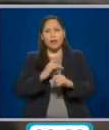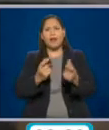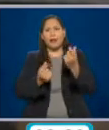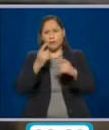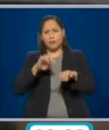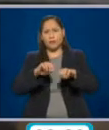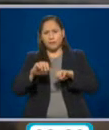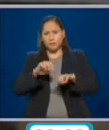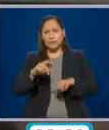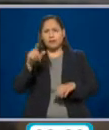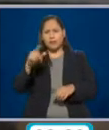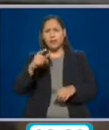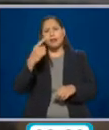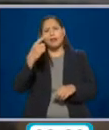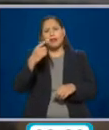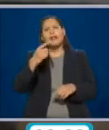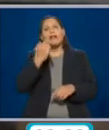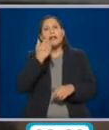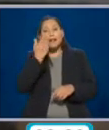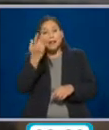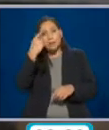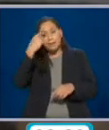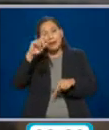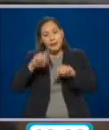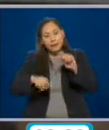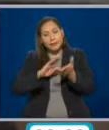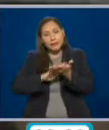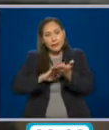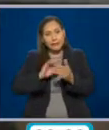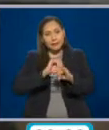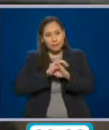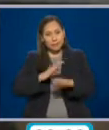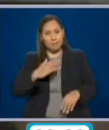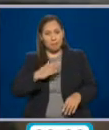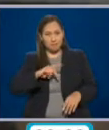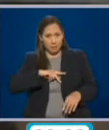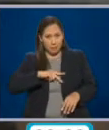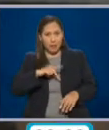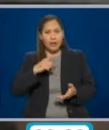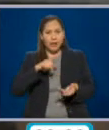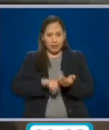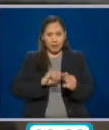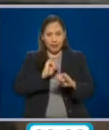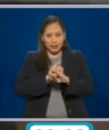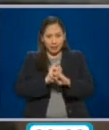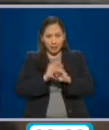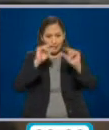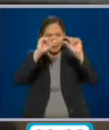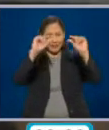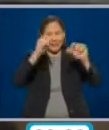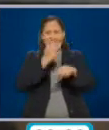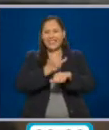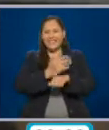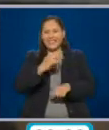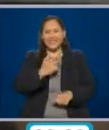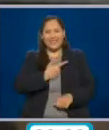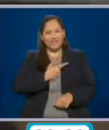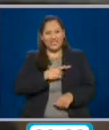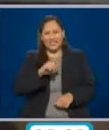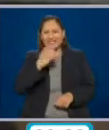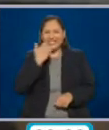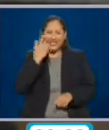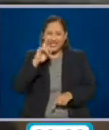a ofrecerte los servicios para borrar alguna información tuya en Internet que te resulta inconveniente, que ya no